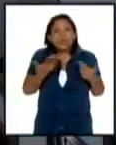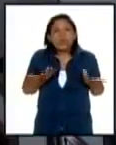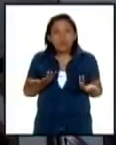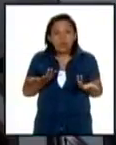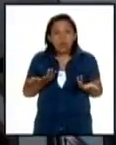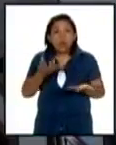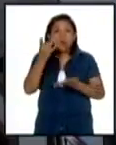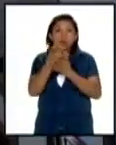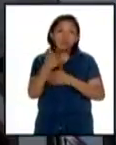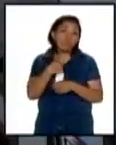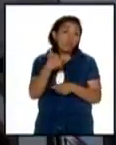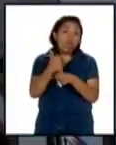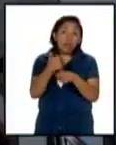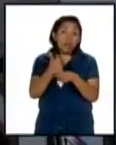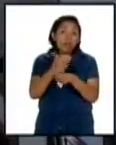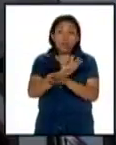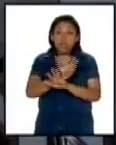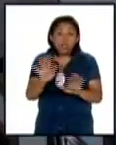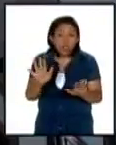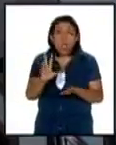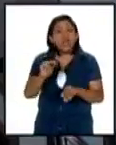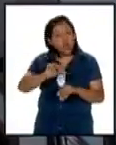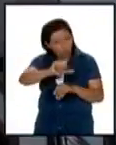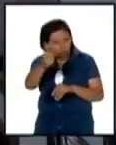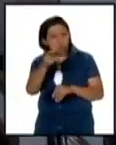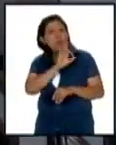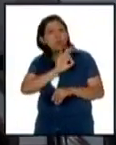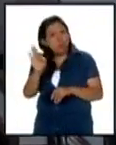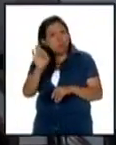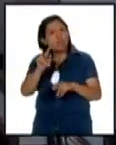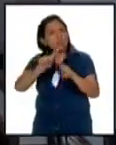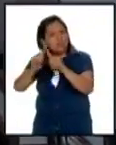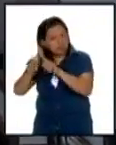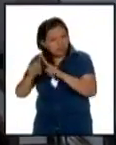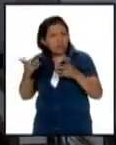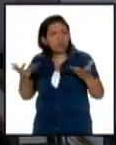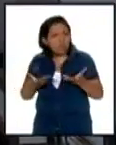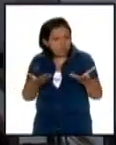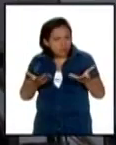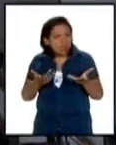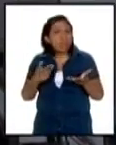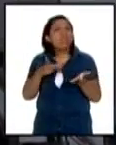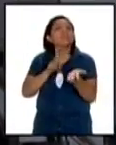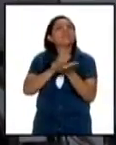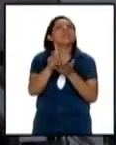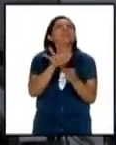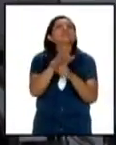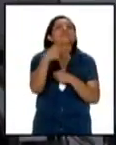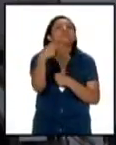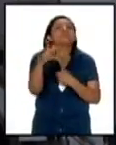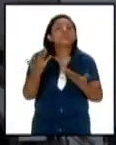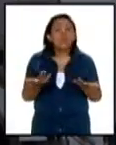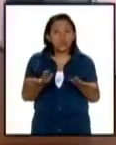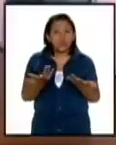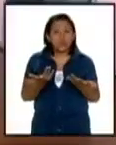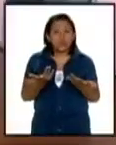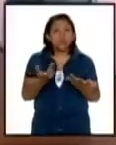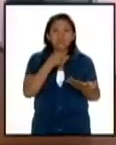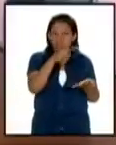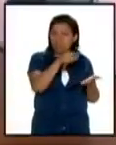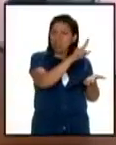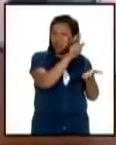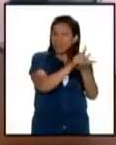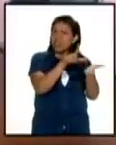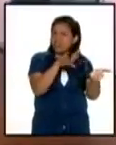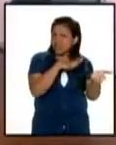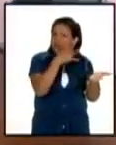que puede ser abuelo, hay muchas cosas más que puede hacer, a qué tiene derecho, cuáles son sus derechos, qué dice, tenemos leyes maravillosas que la